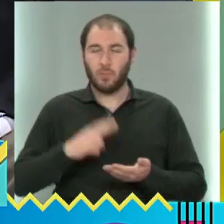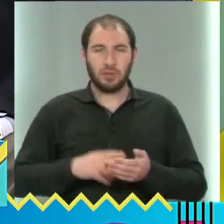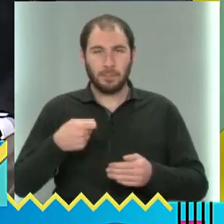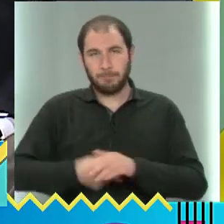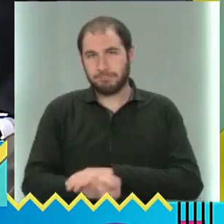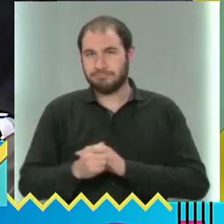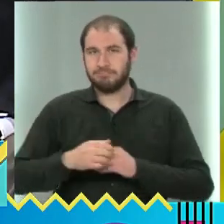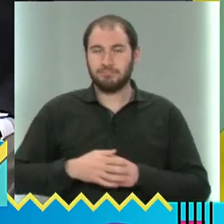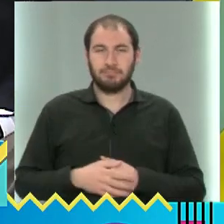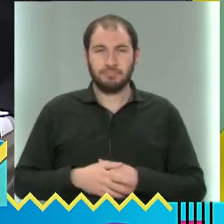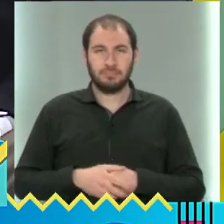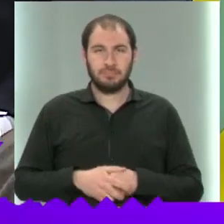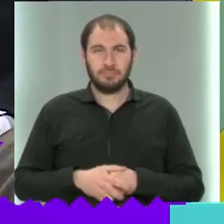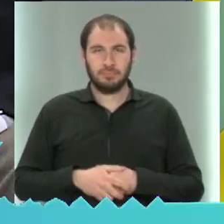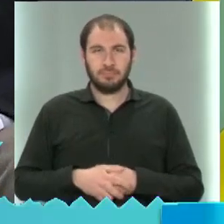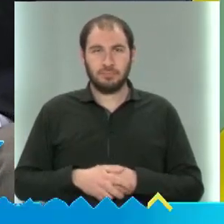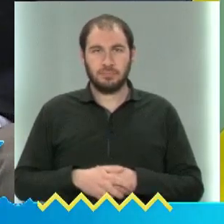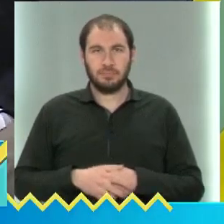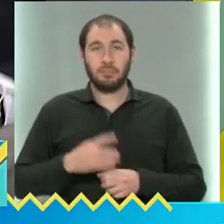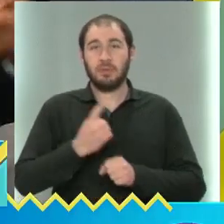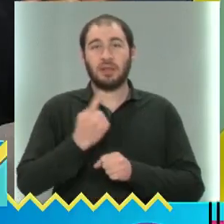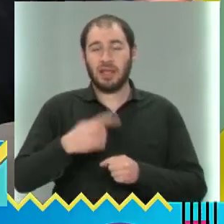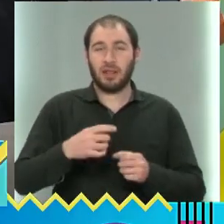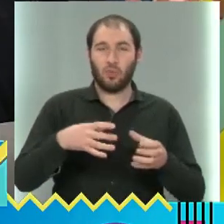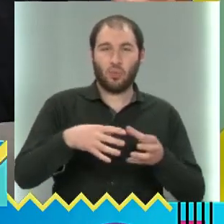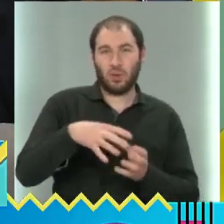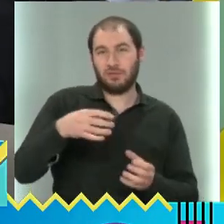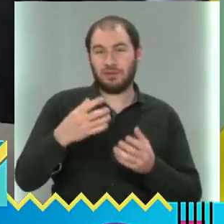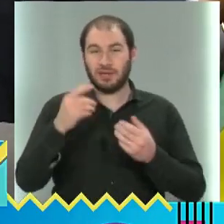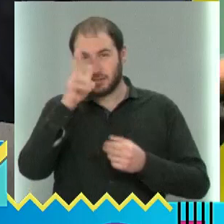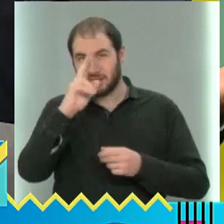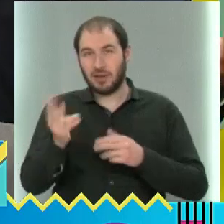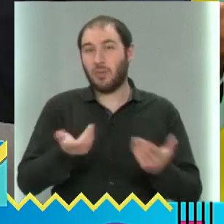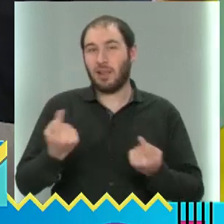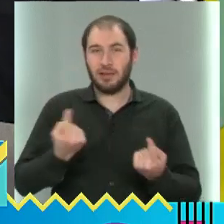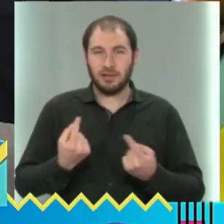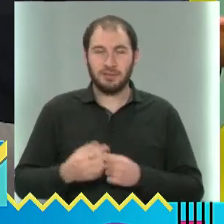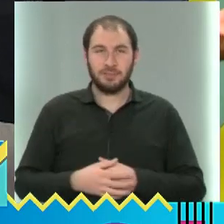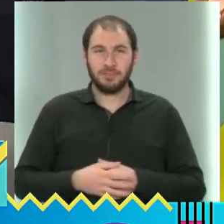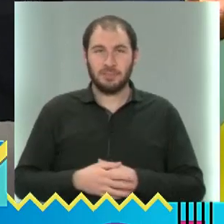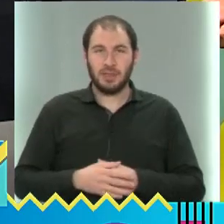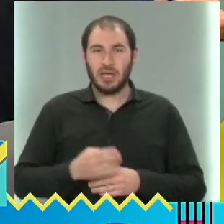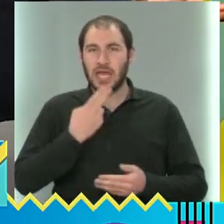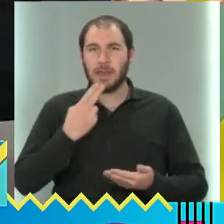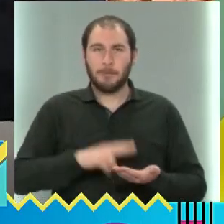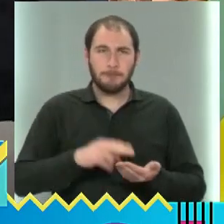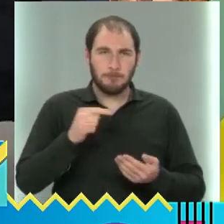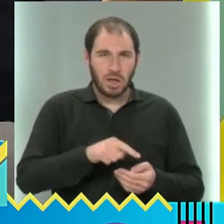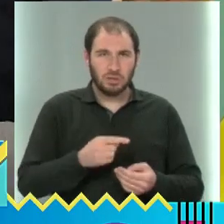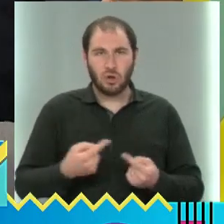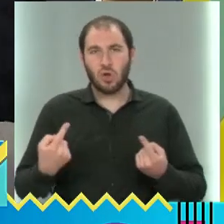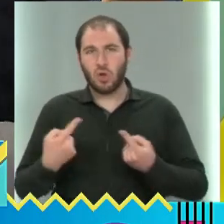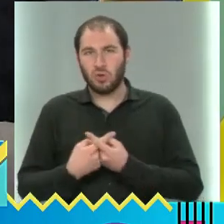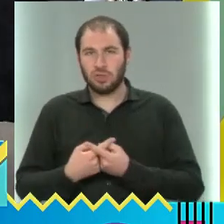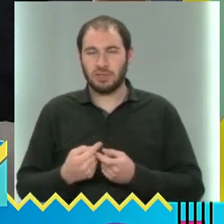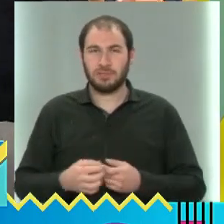importante y bueno, ¿qué es primero, el huevo o la gallina? La presión tributaria